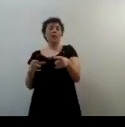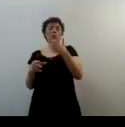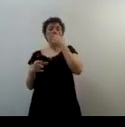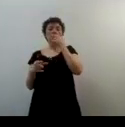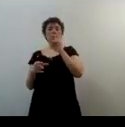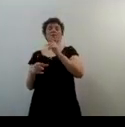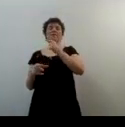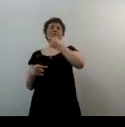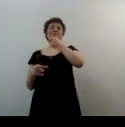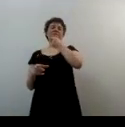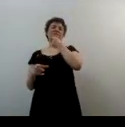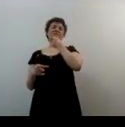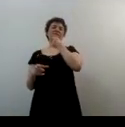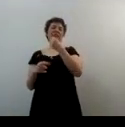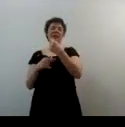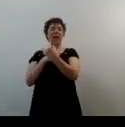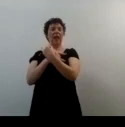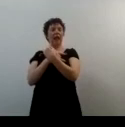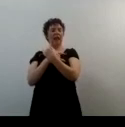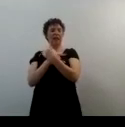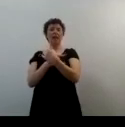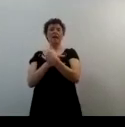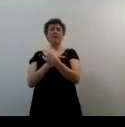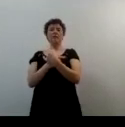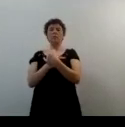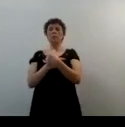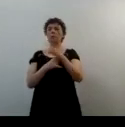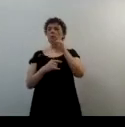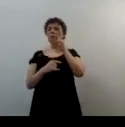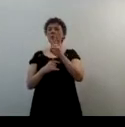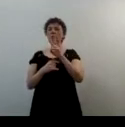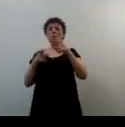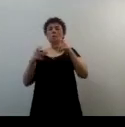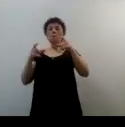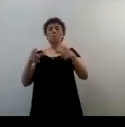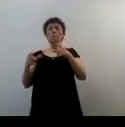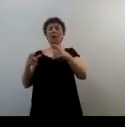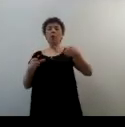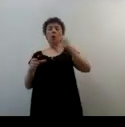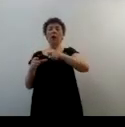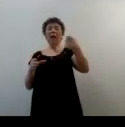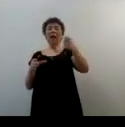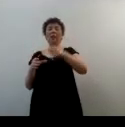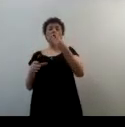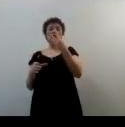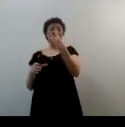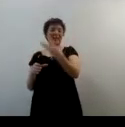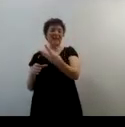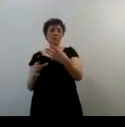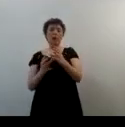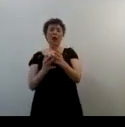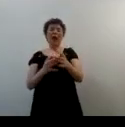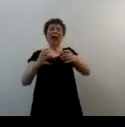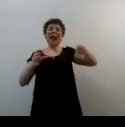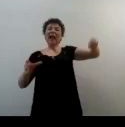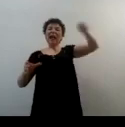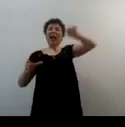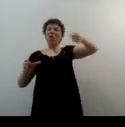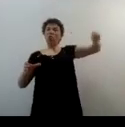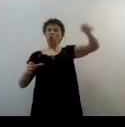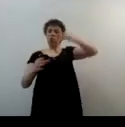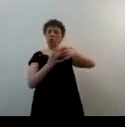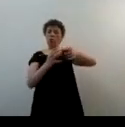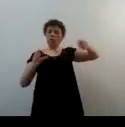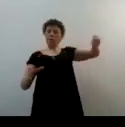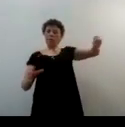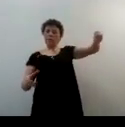fácil, digamos, engañarse, porque como veis, un plato con 3 cazos, me refiero al típico cazo de servir que tenéis todos en casa, al